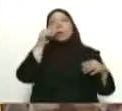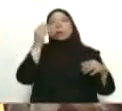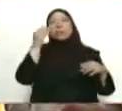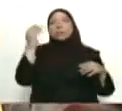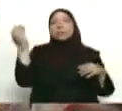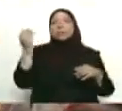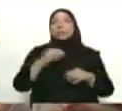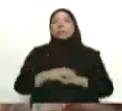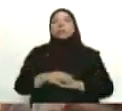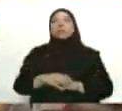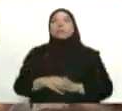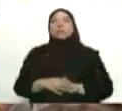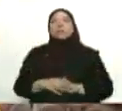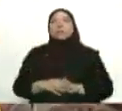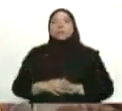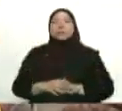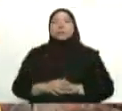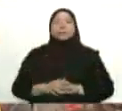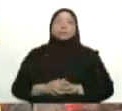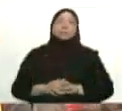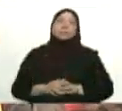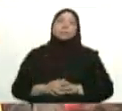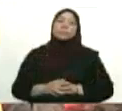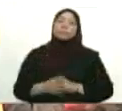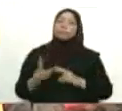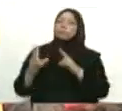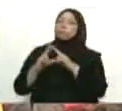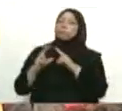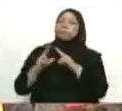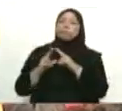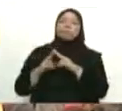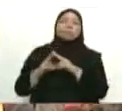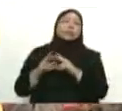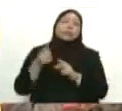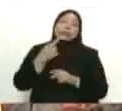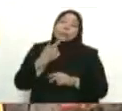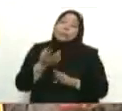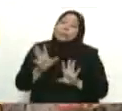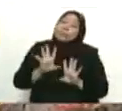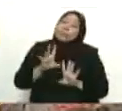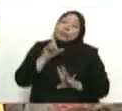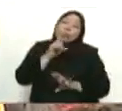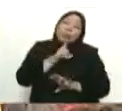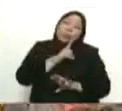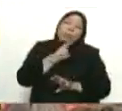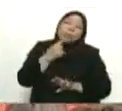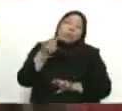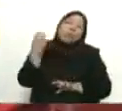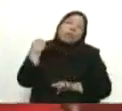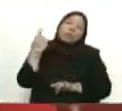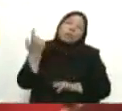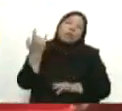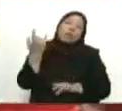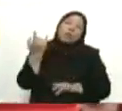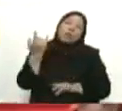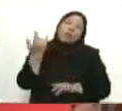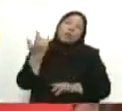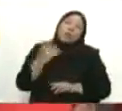Jorge no lo conoce nadie por Jorge cómo le dicen